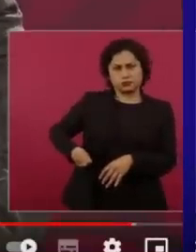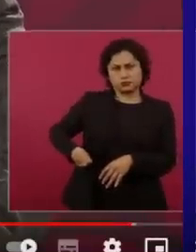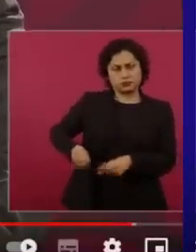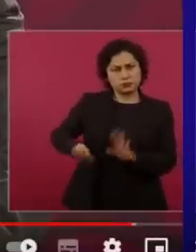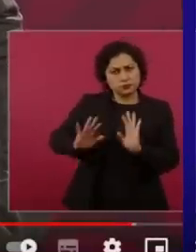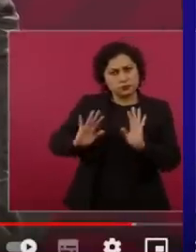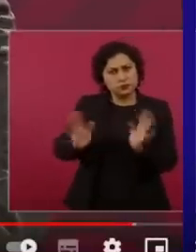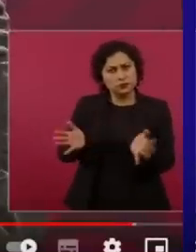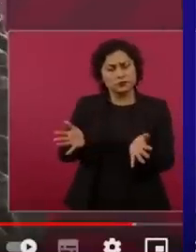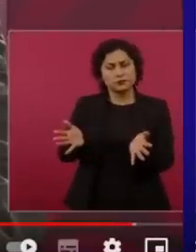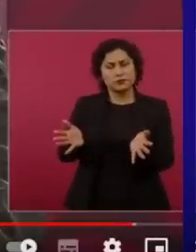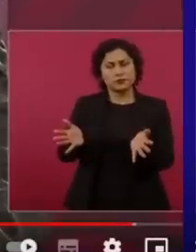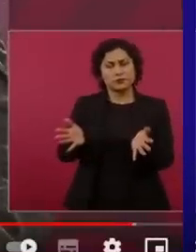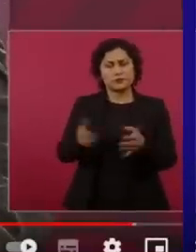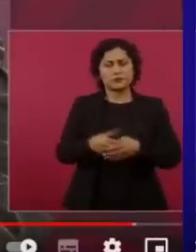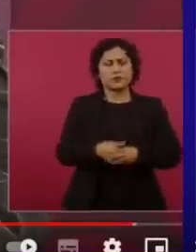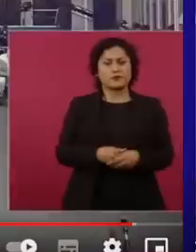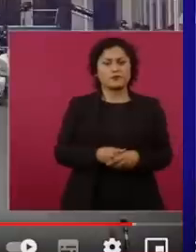los